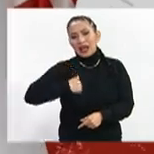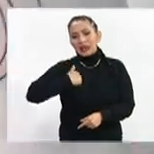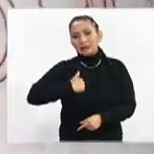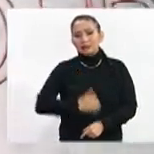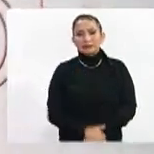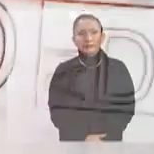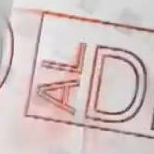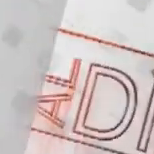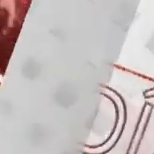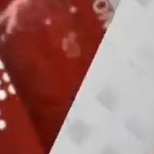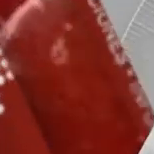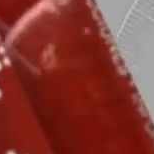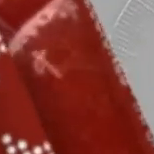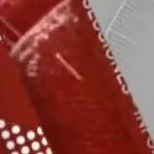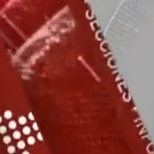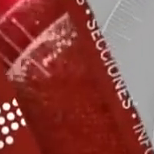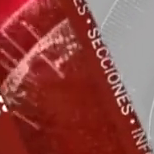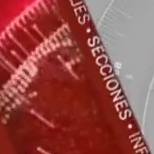Canadá.